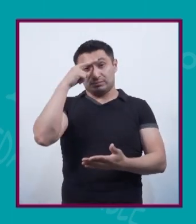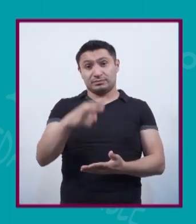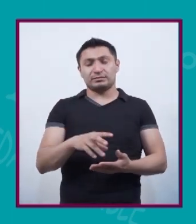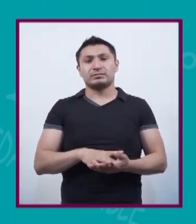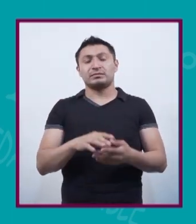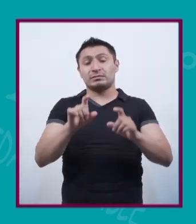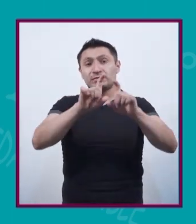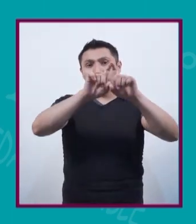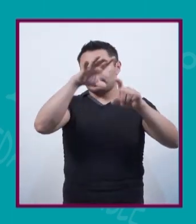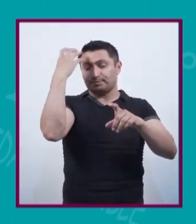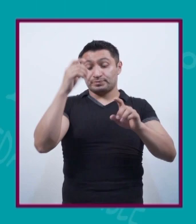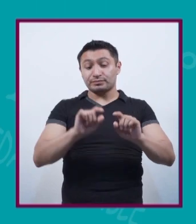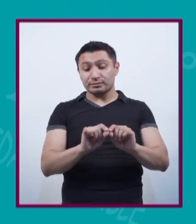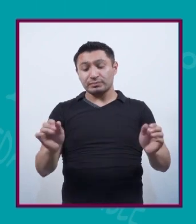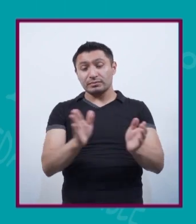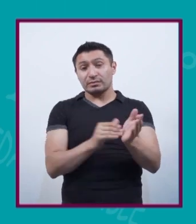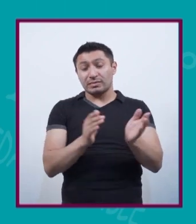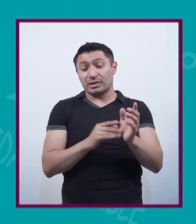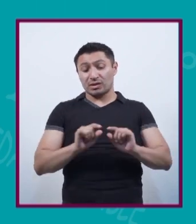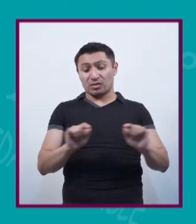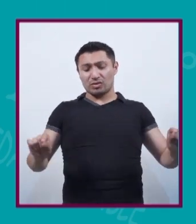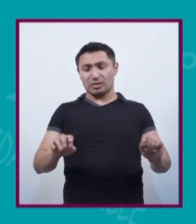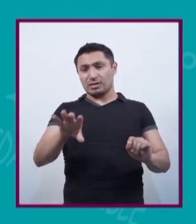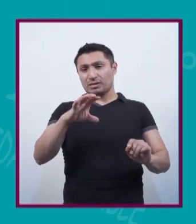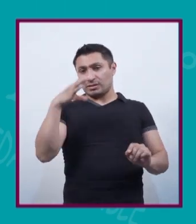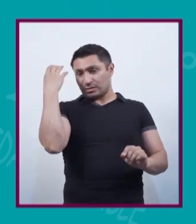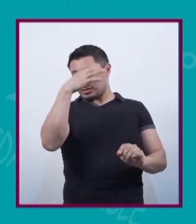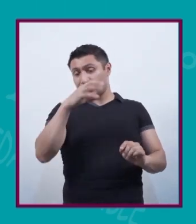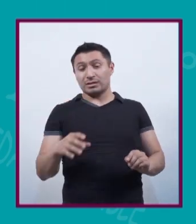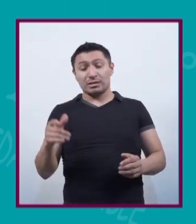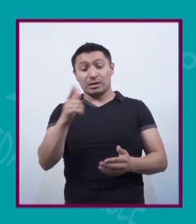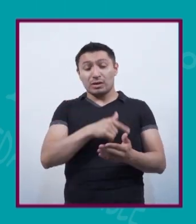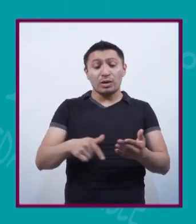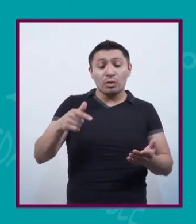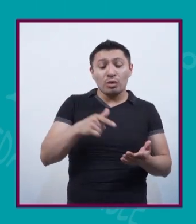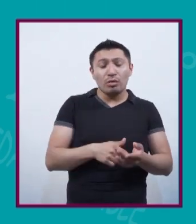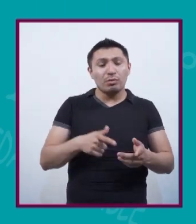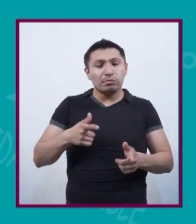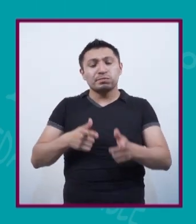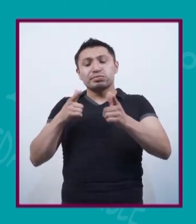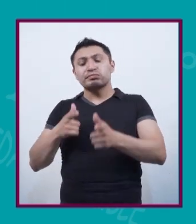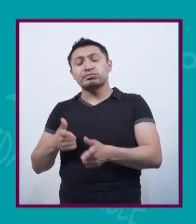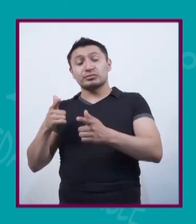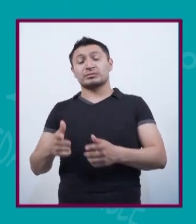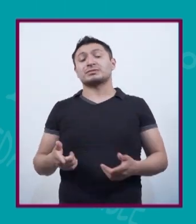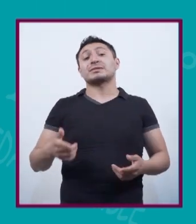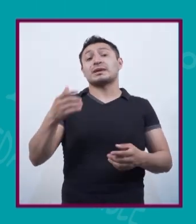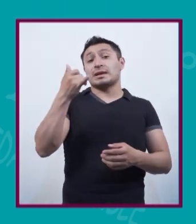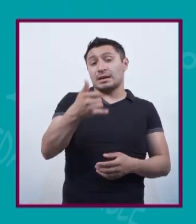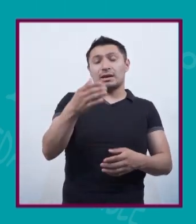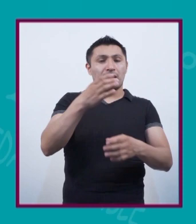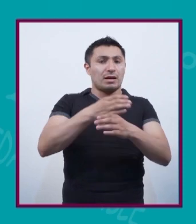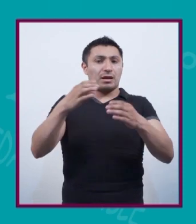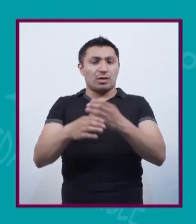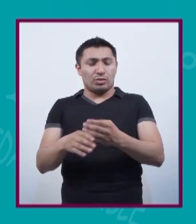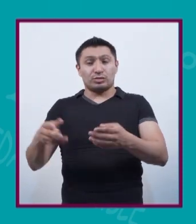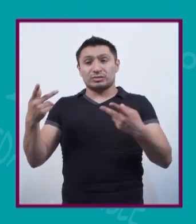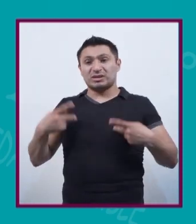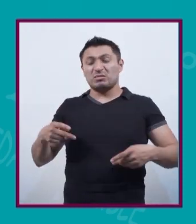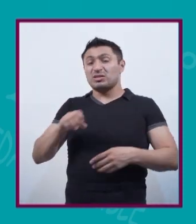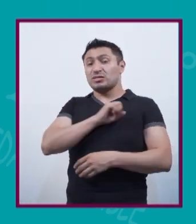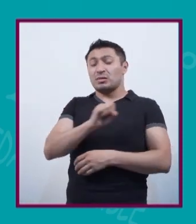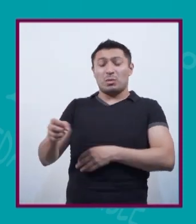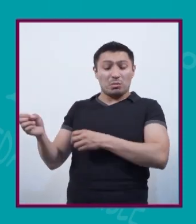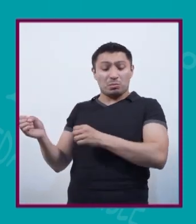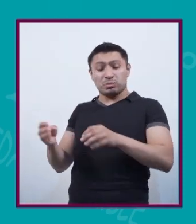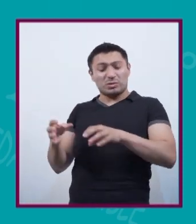la parte inferior de la página se ilustró con fotografías el lugar donde se cometió el crimen y los objetos olvidados por los bandidos,